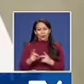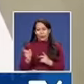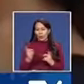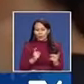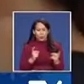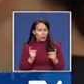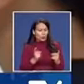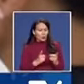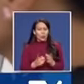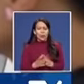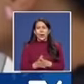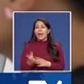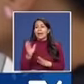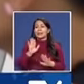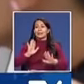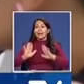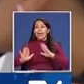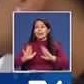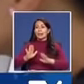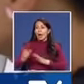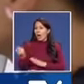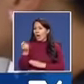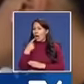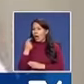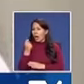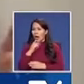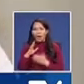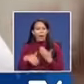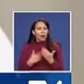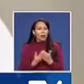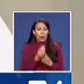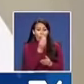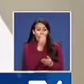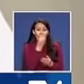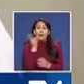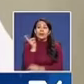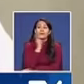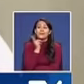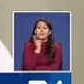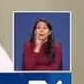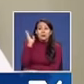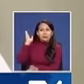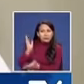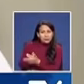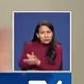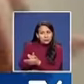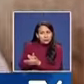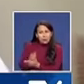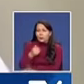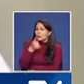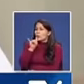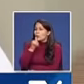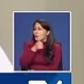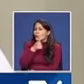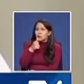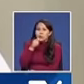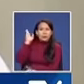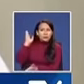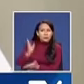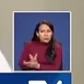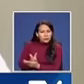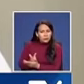el nutricionista. Tenemos que eliminar el cigarrillo, obviamente también el alcohol, bajar de peso, porque sabemos